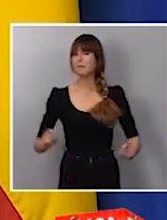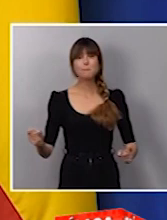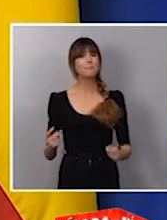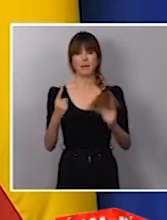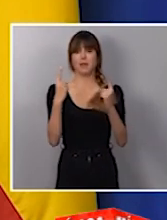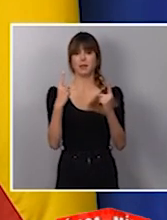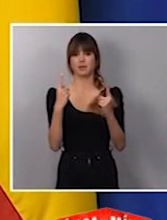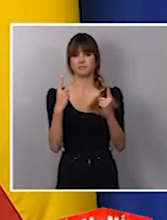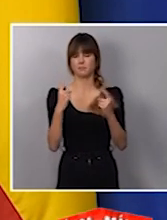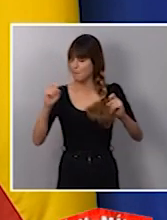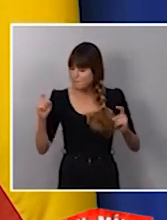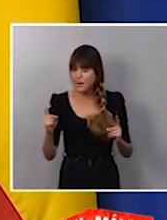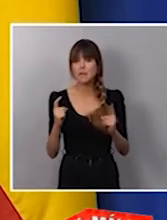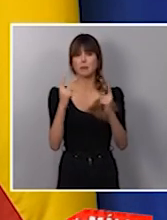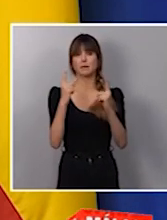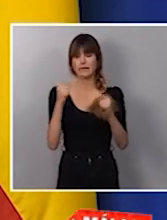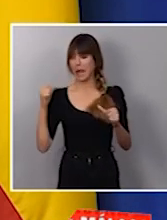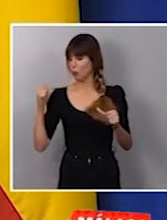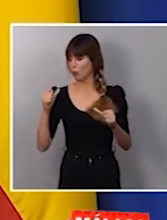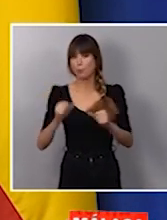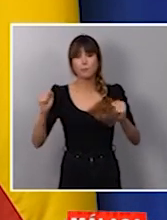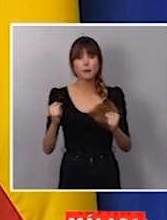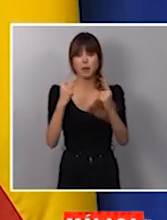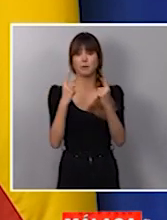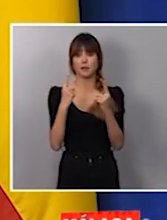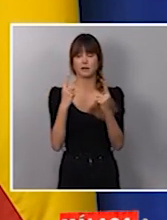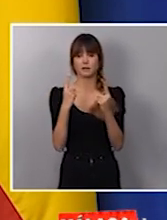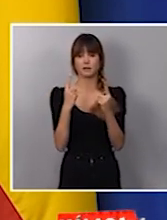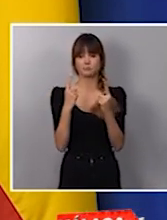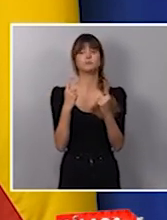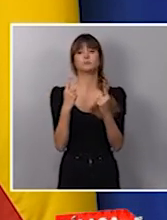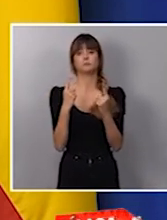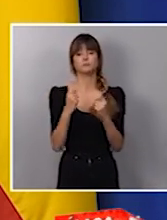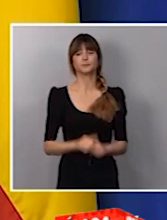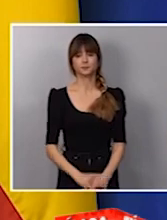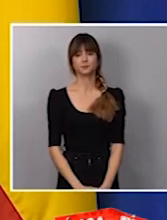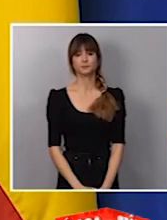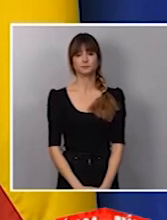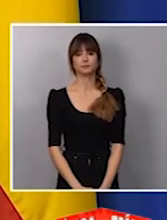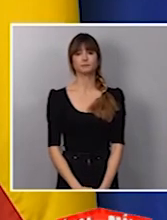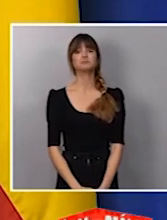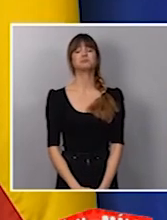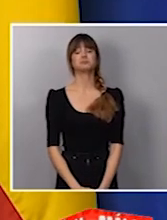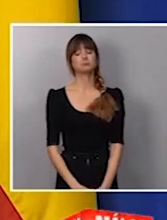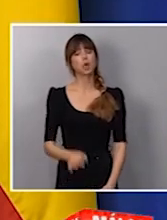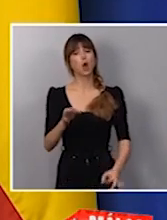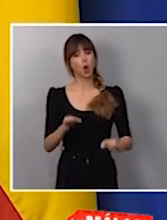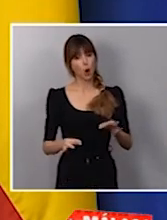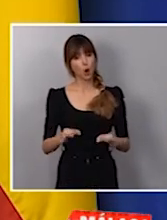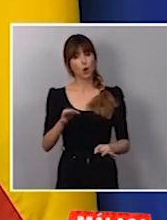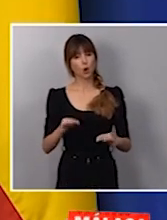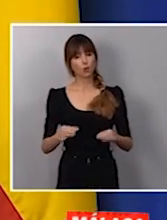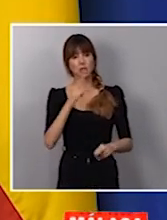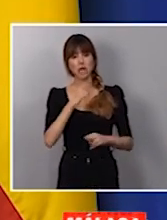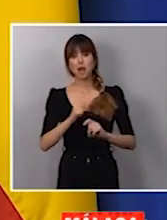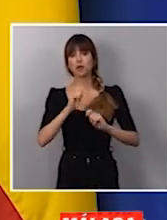la primera vez en la historia que la justicia invalida un